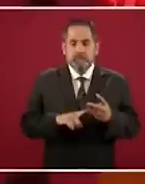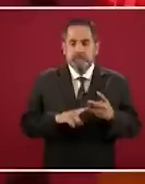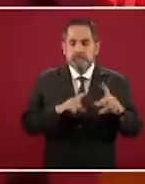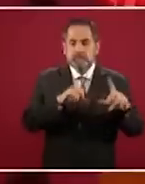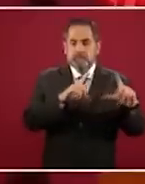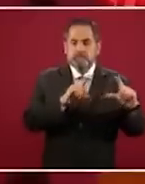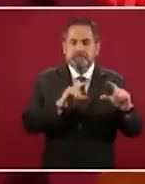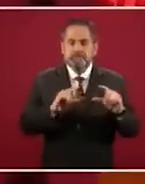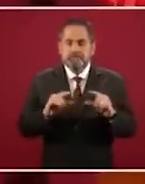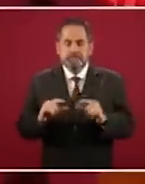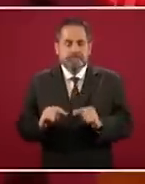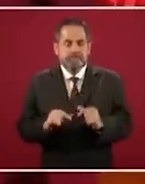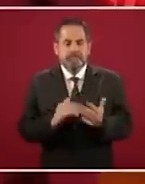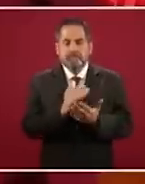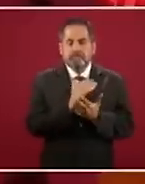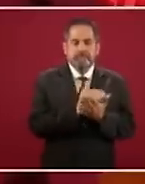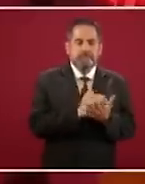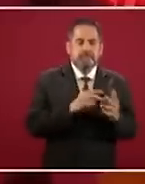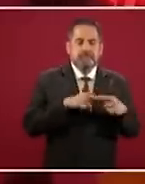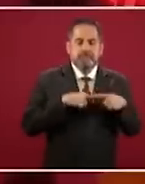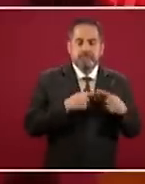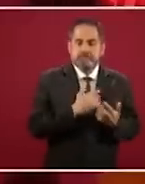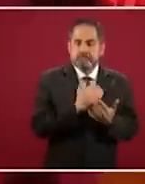han perdido.